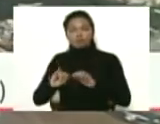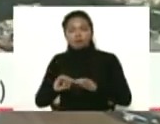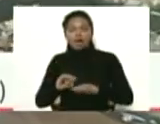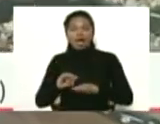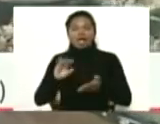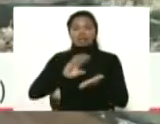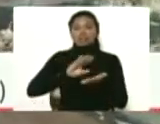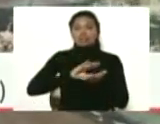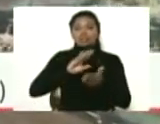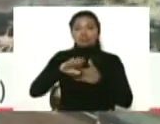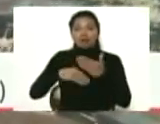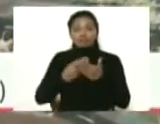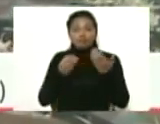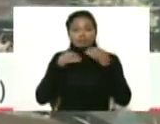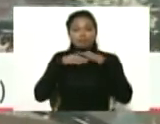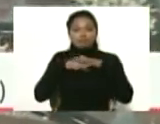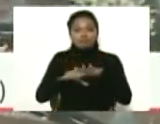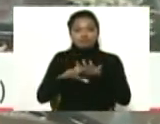a proveerle